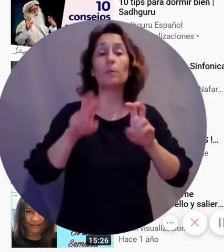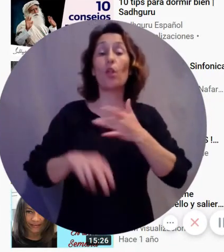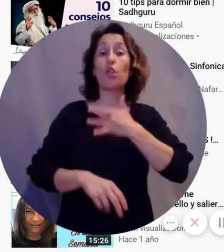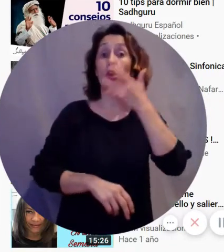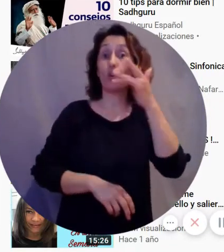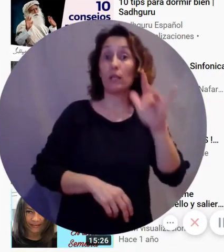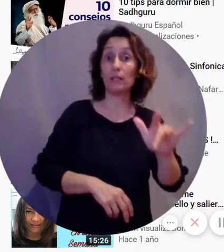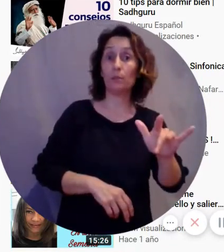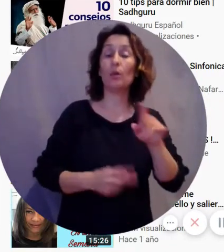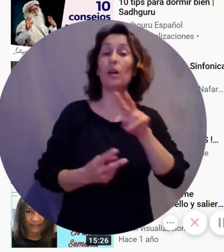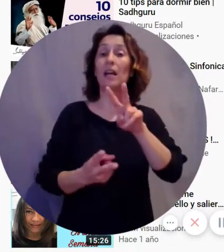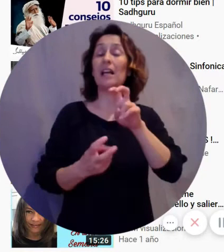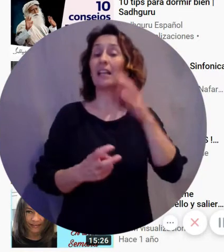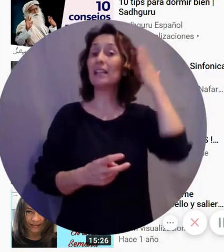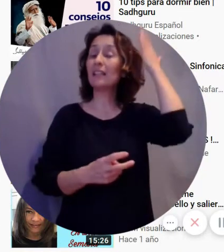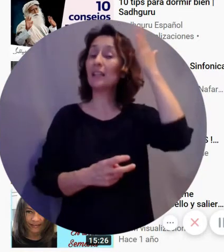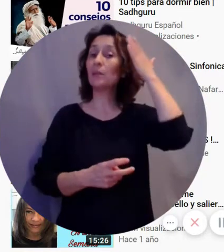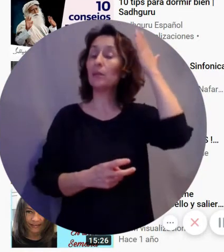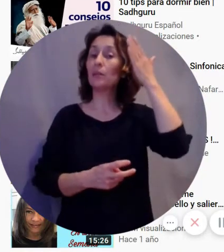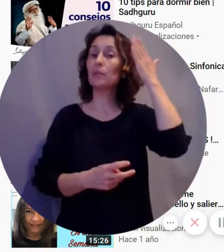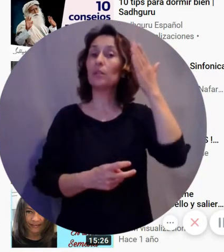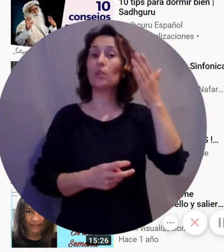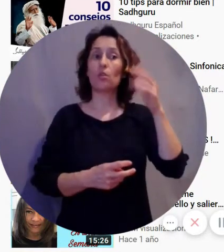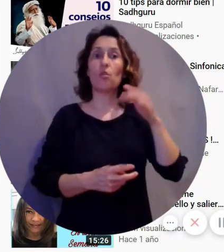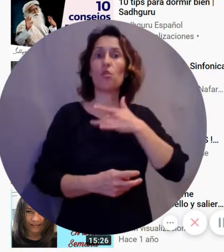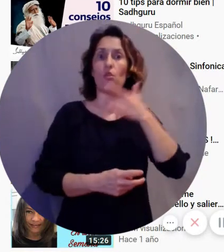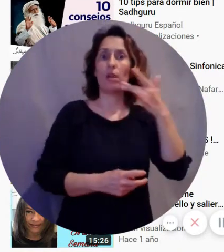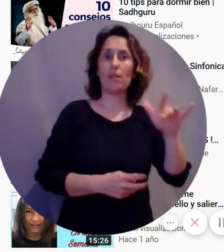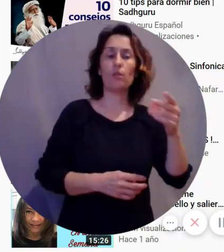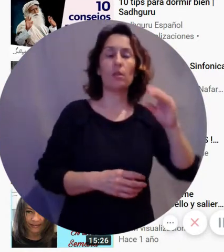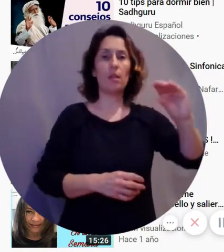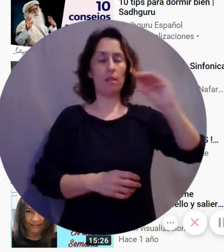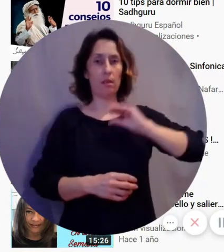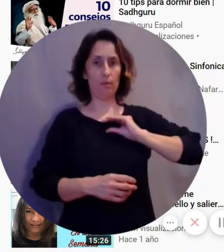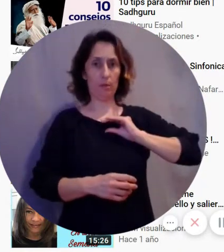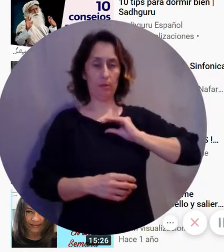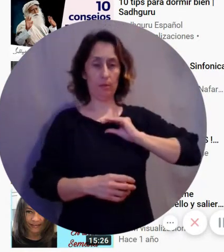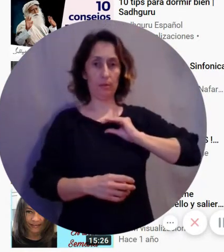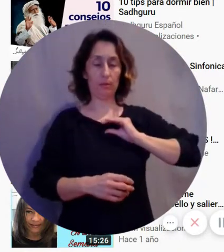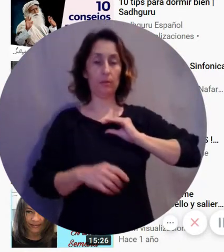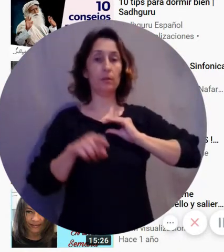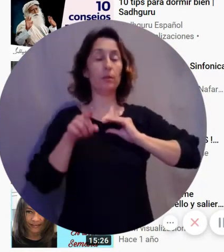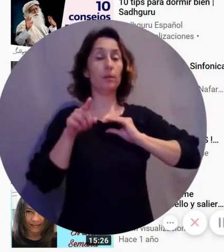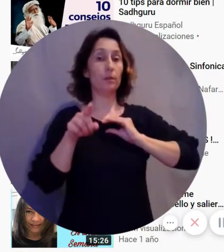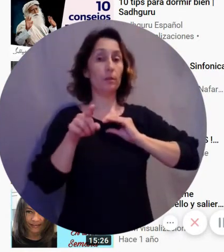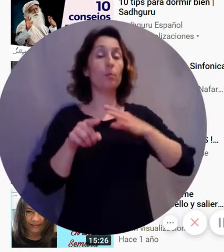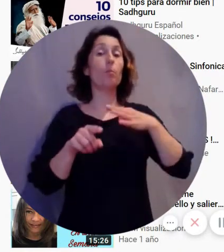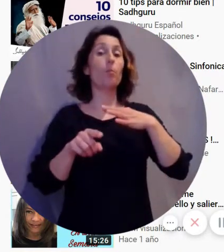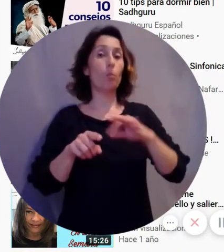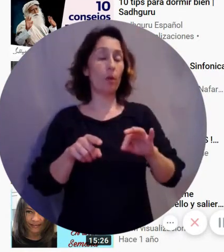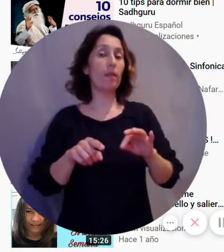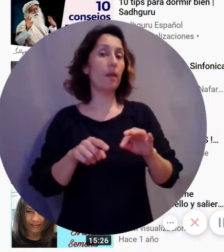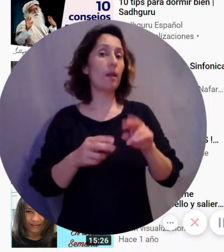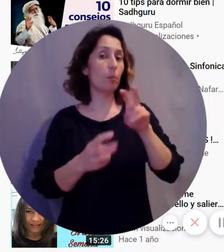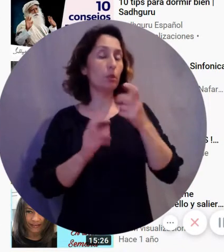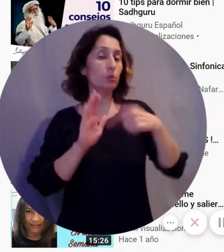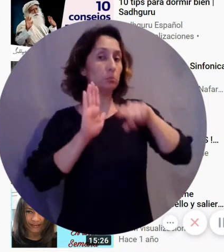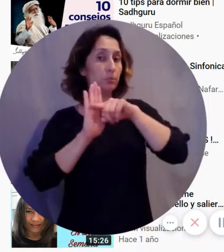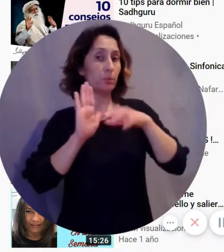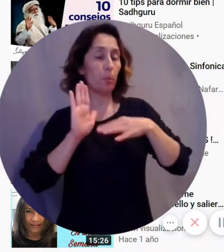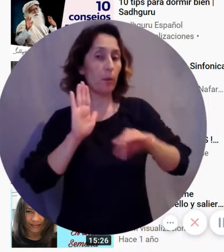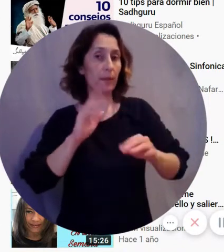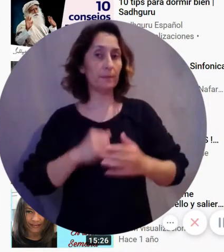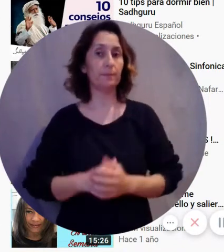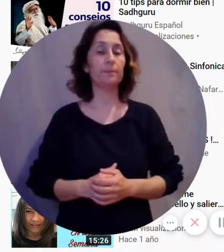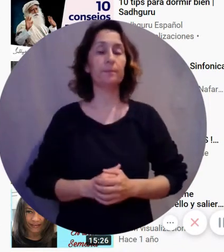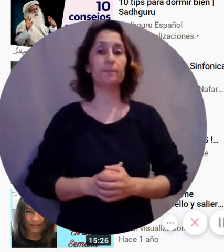Navarra nos devuelve el resultado Donaciones, que es una sección dentro de las deducciones que se pueden practicar en el impuesto. Desde aquí,